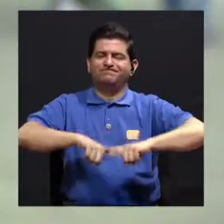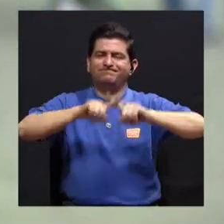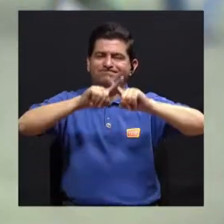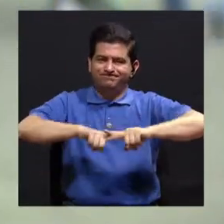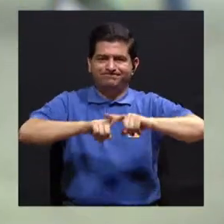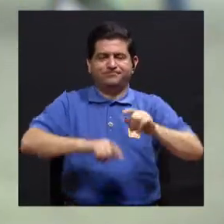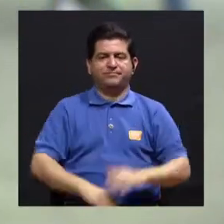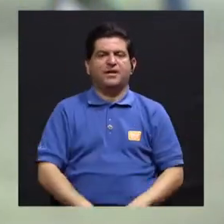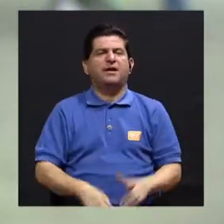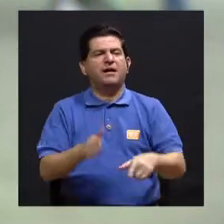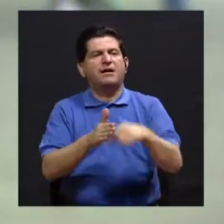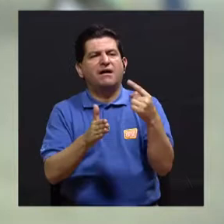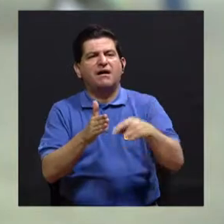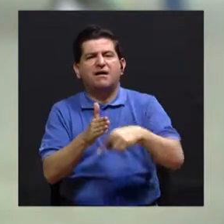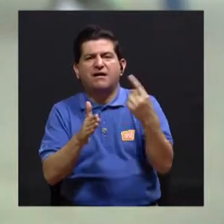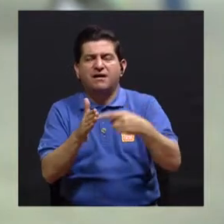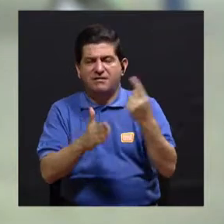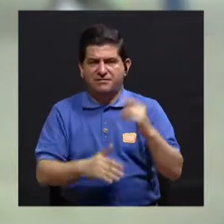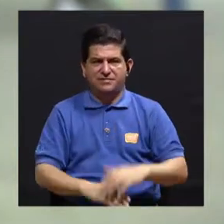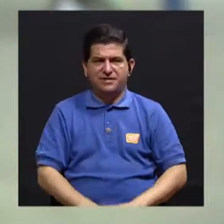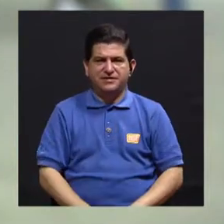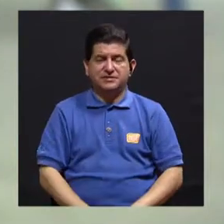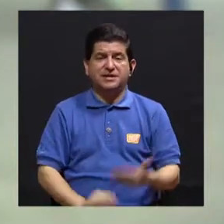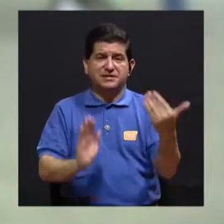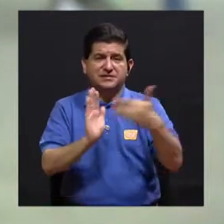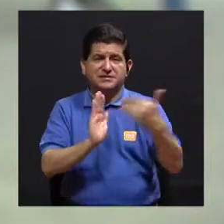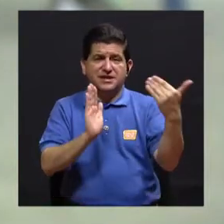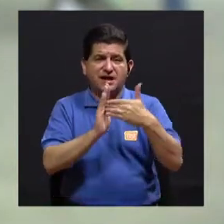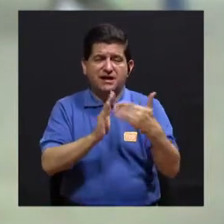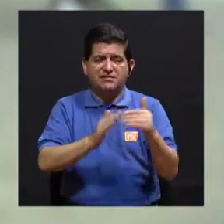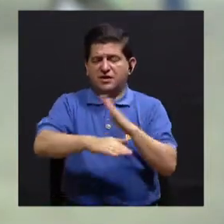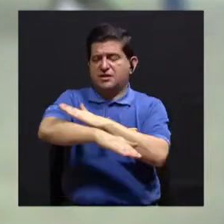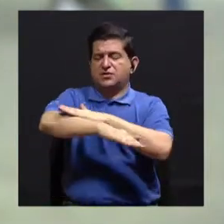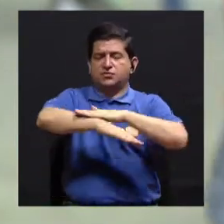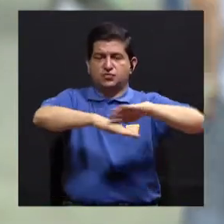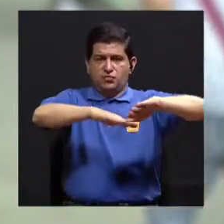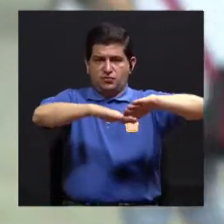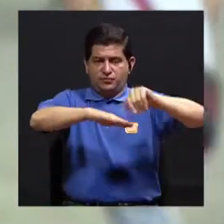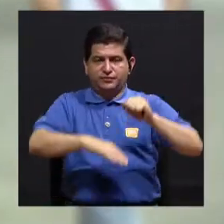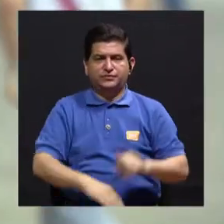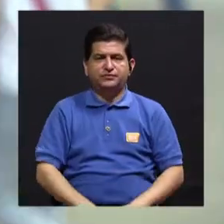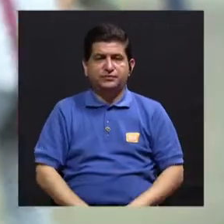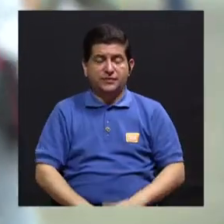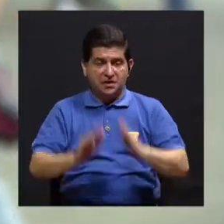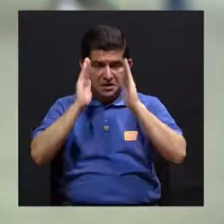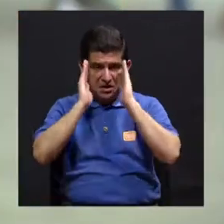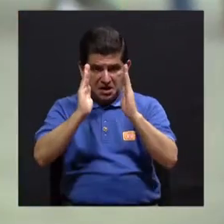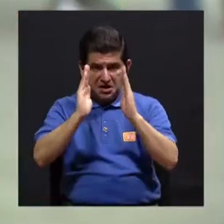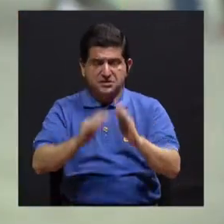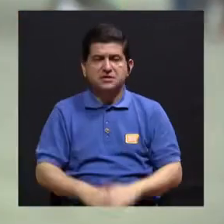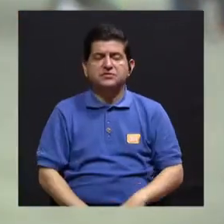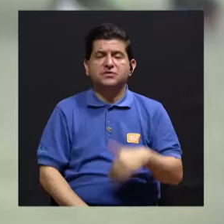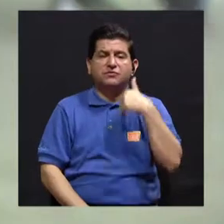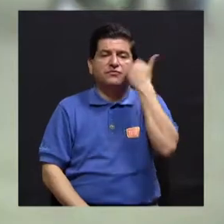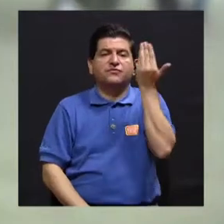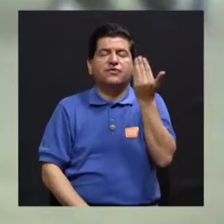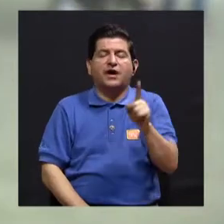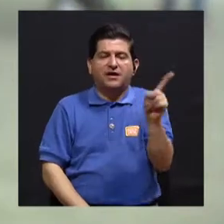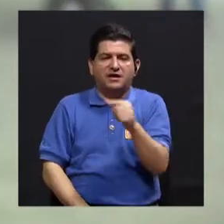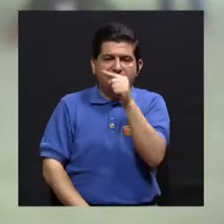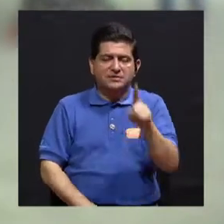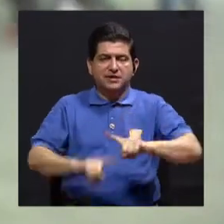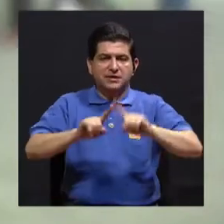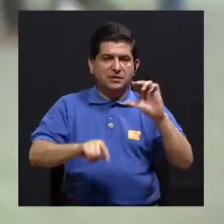artrópodo que sea, ¿verdad? Muchas veces son afecciones que son muy superficiales, entonces al tratarlas pues se eliminan